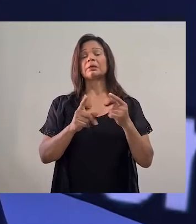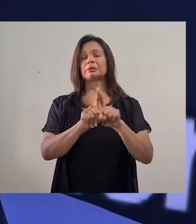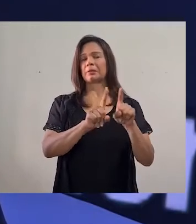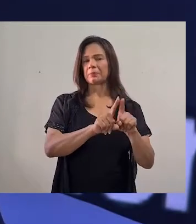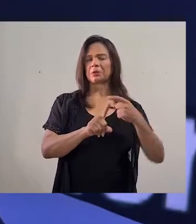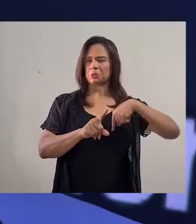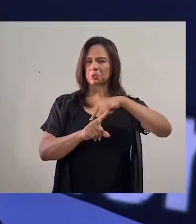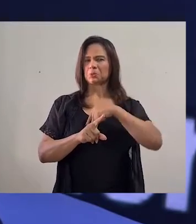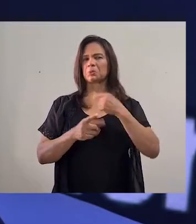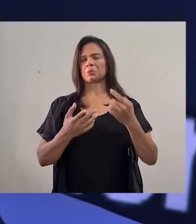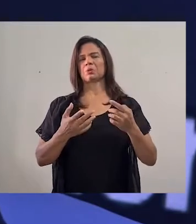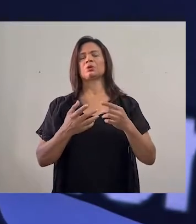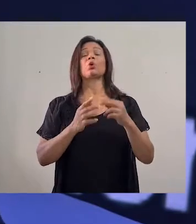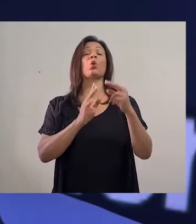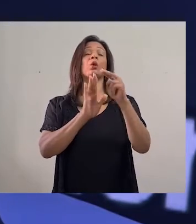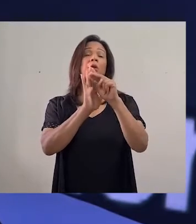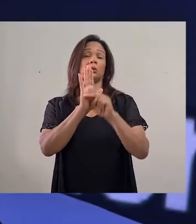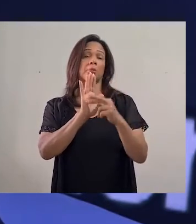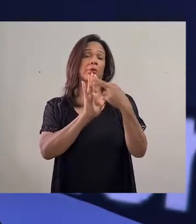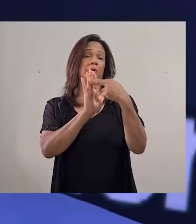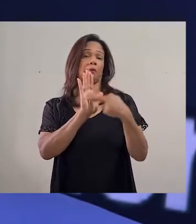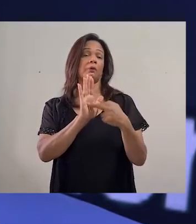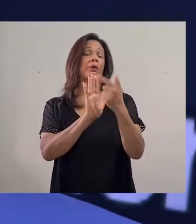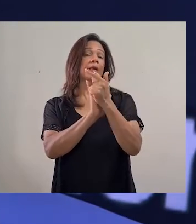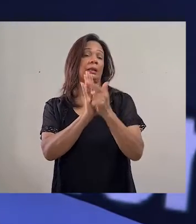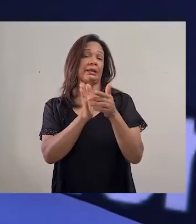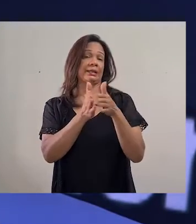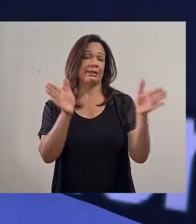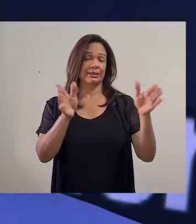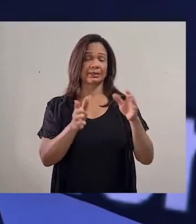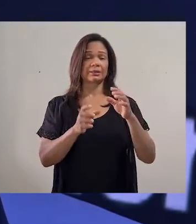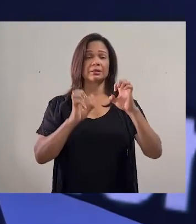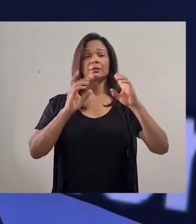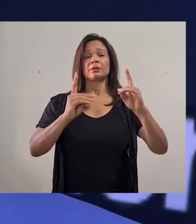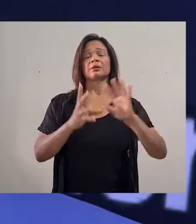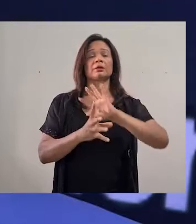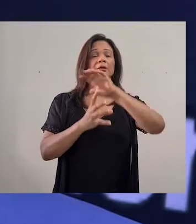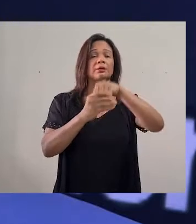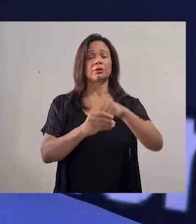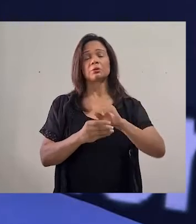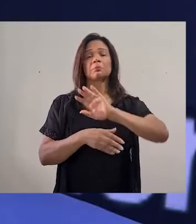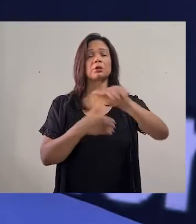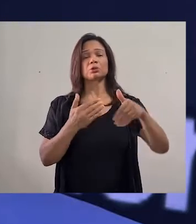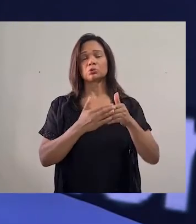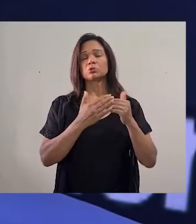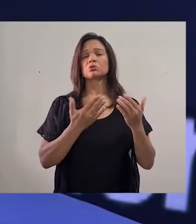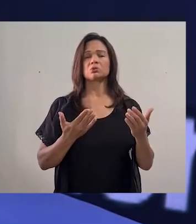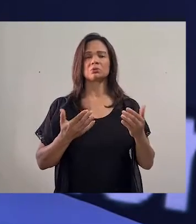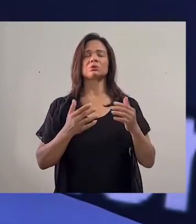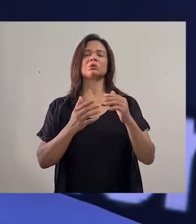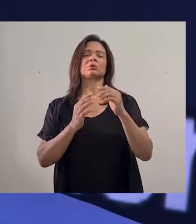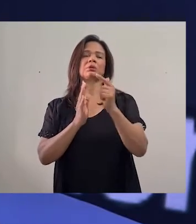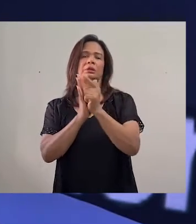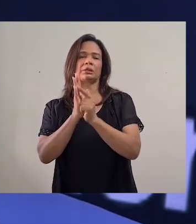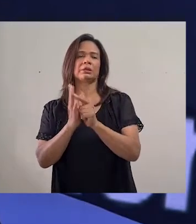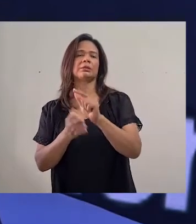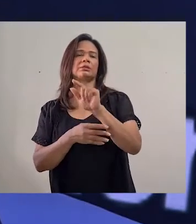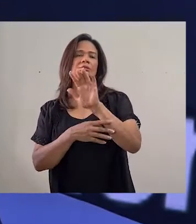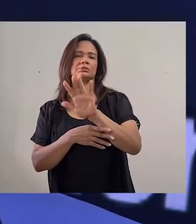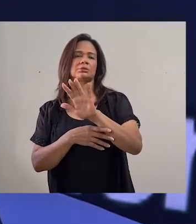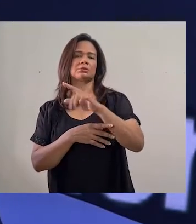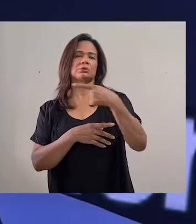Y sobre todo, nosotros vamos con las normativas, lo que es la Ley General de Educación, que la inclusión es para todos. La